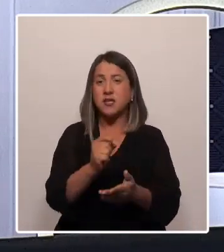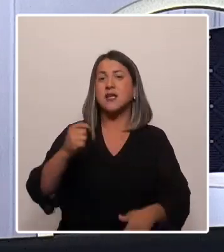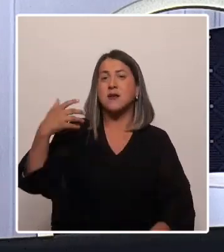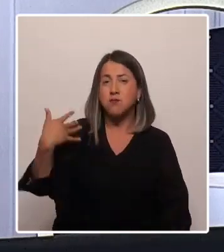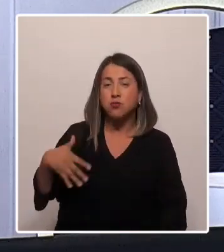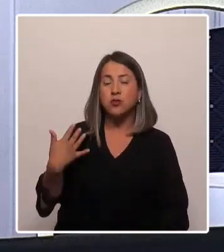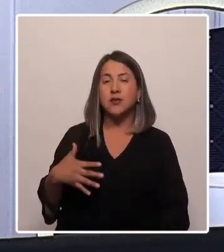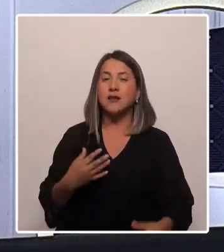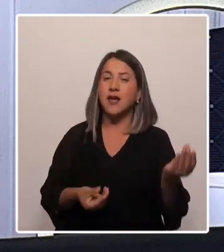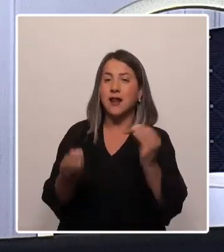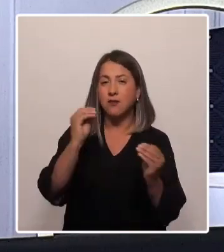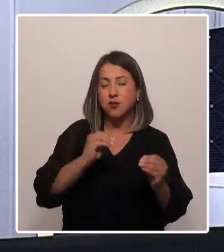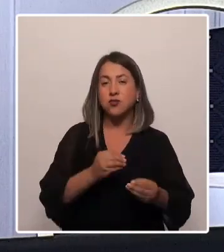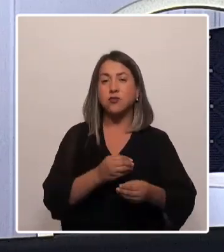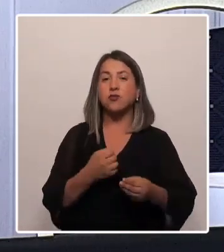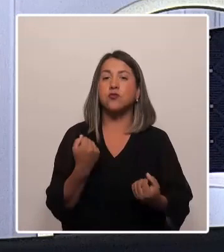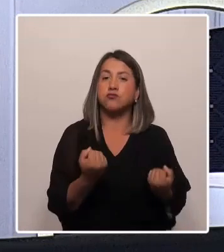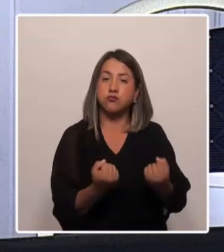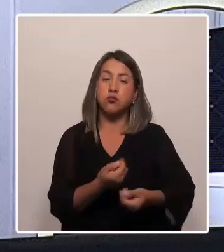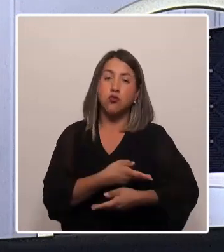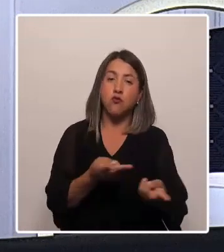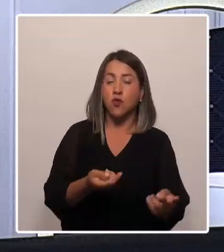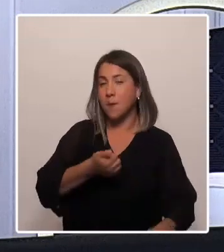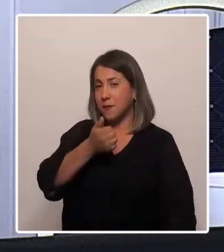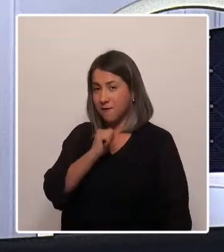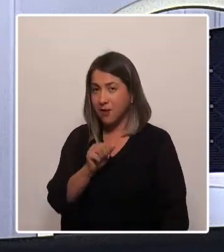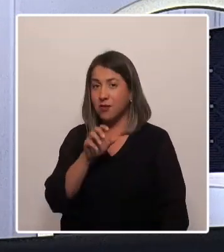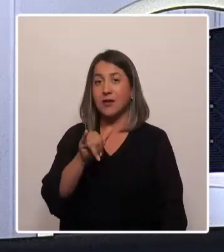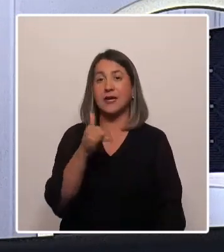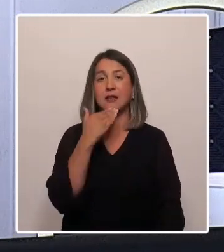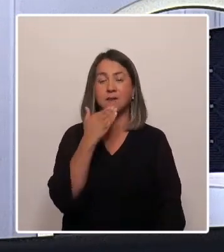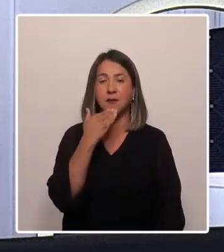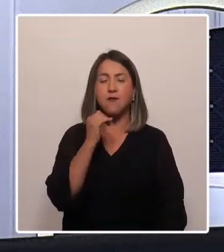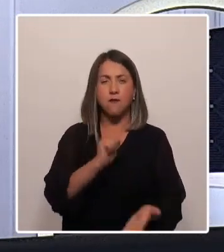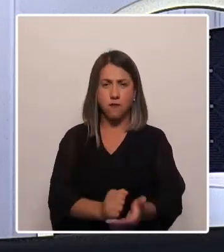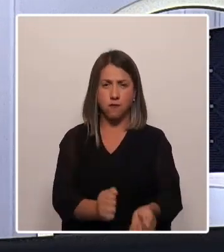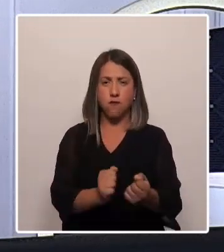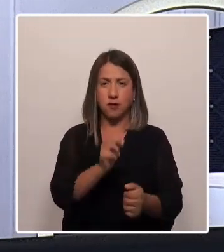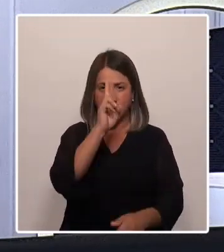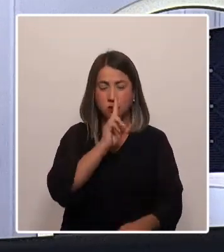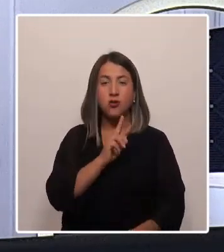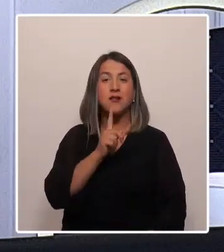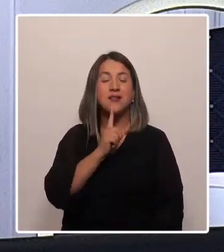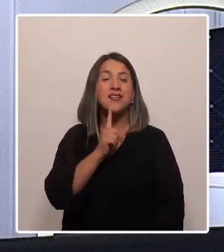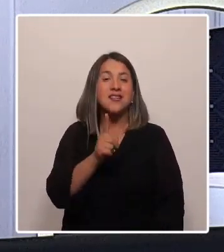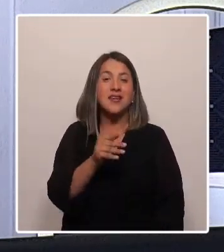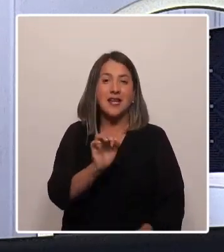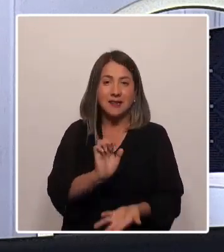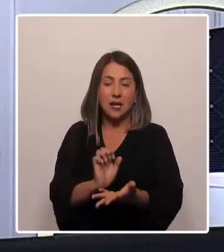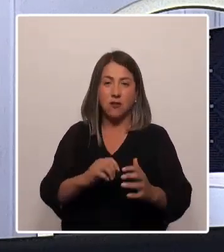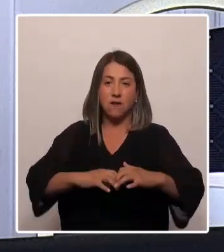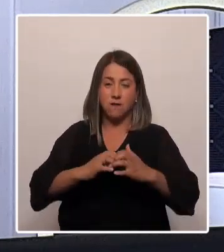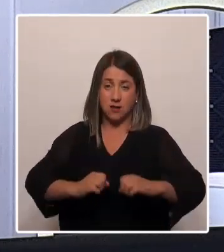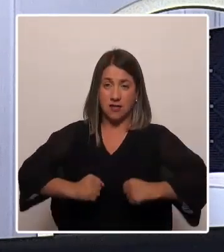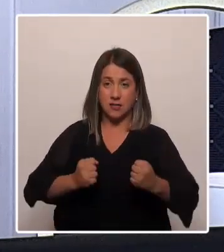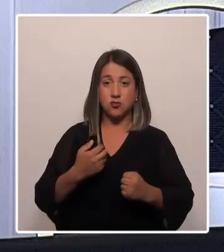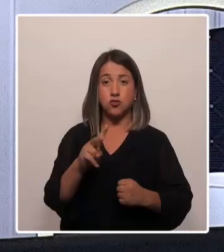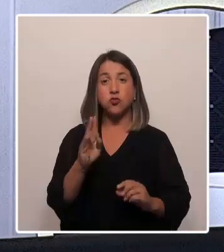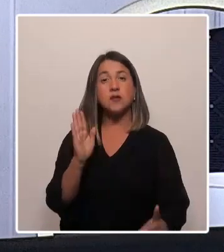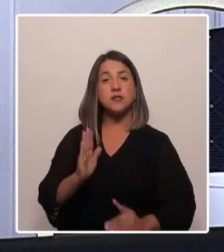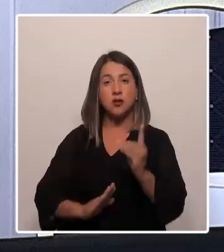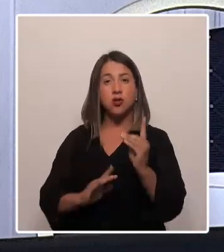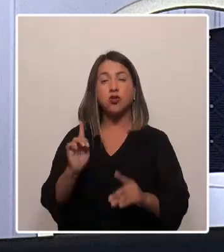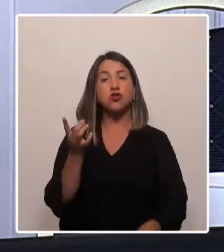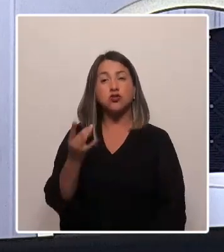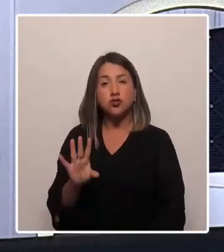colaboración público-privada, del fuerte rol que debe tener el Estado fortaleciendo su desarrollo, no solo a través de